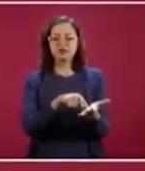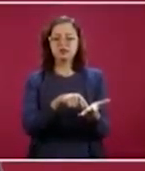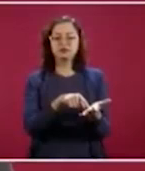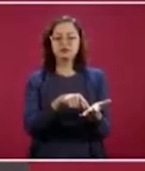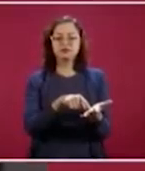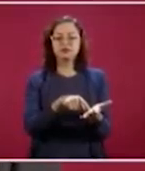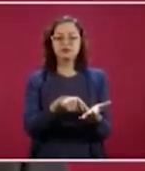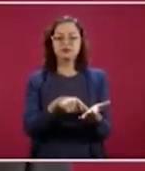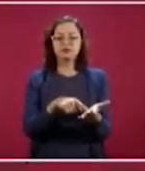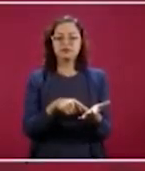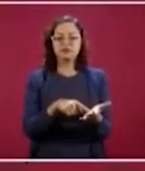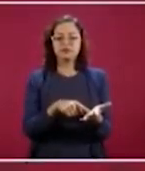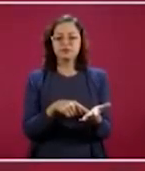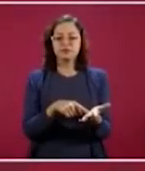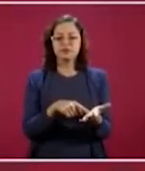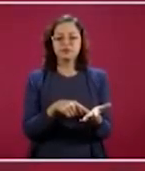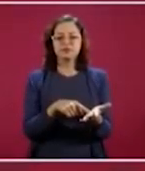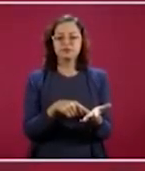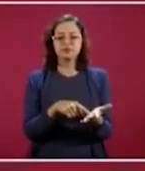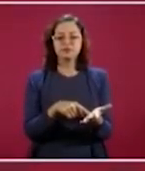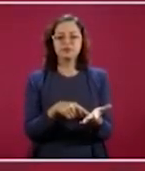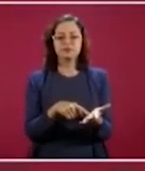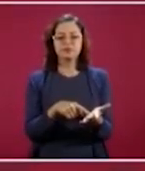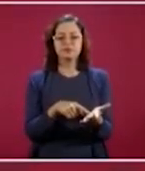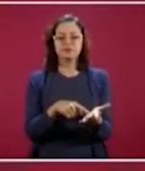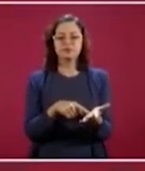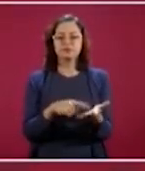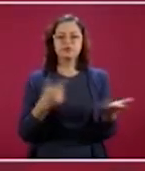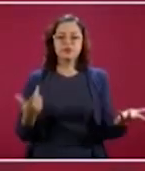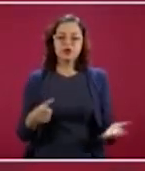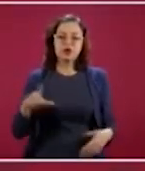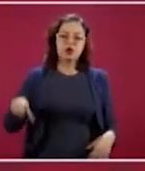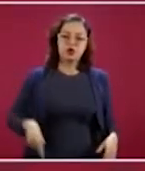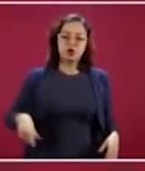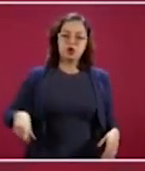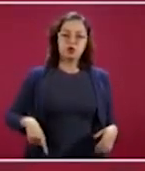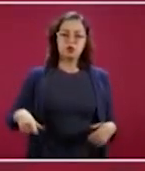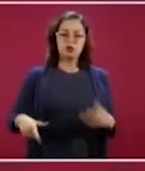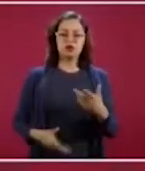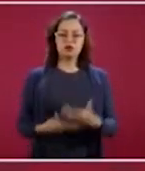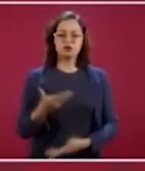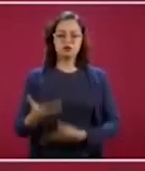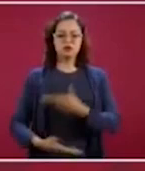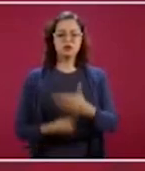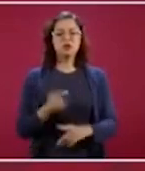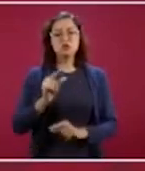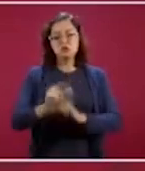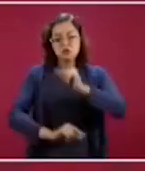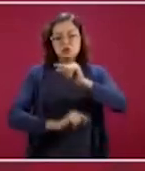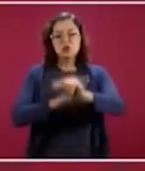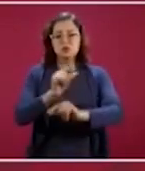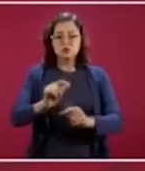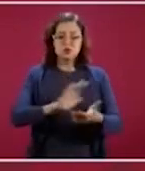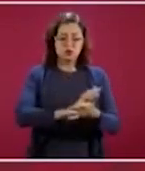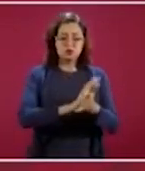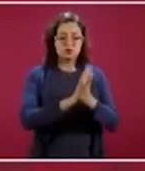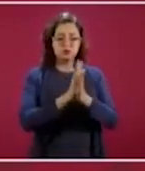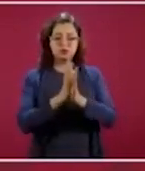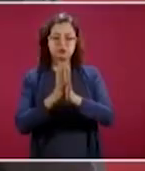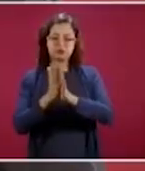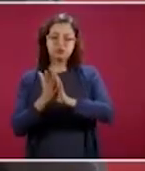actitud de los servidores públicos ha empezado a cambiar abajo